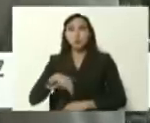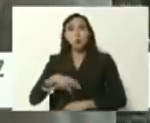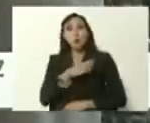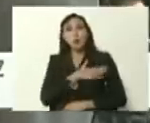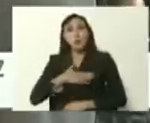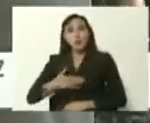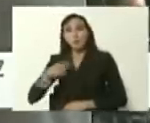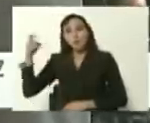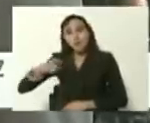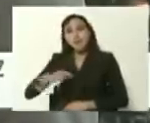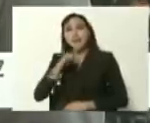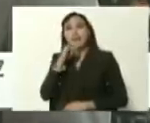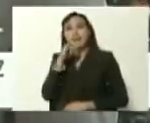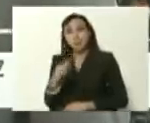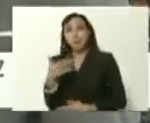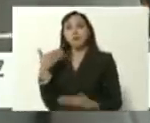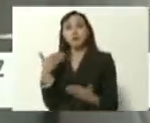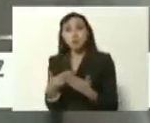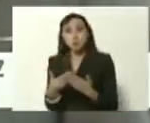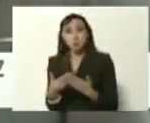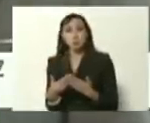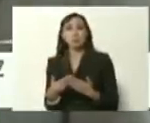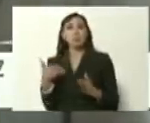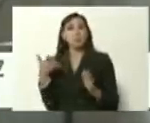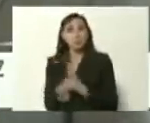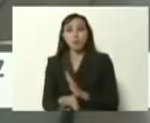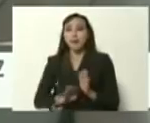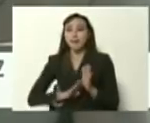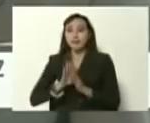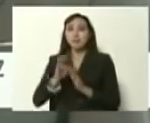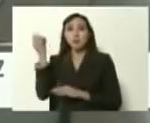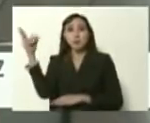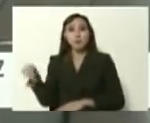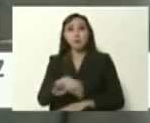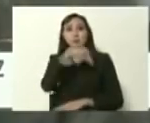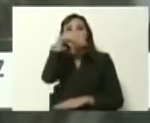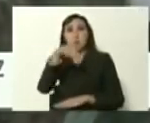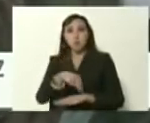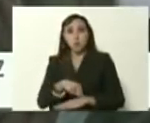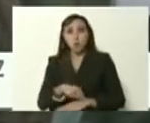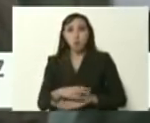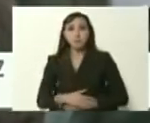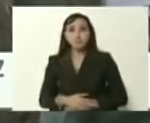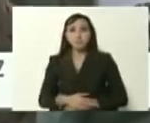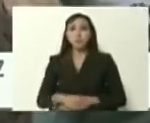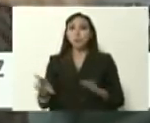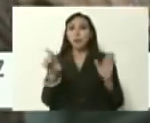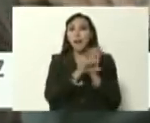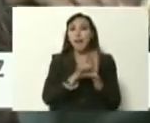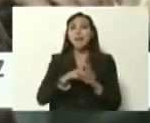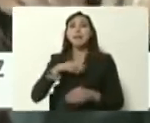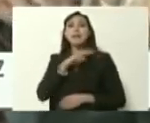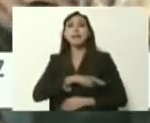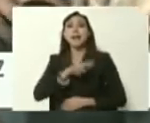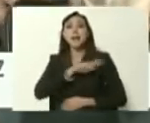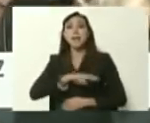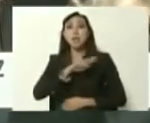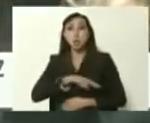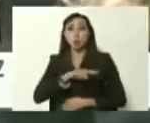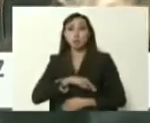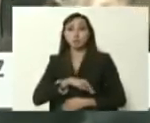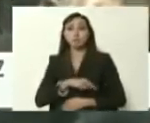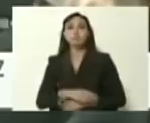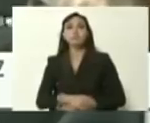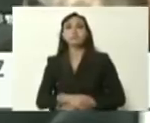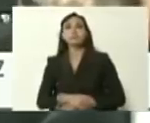en la necesidad de sugerir sea desarrollado por la Asamblea Nacional, hablo como pastor, una ley de religión. Una ley de religión y